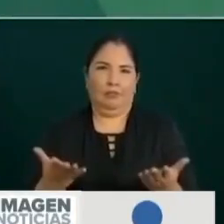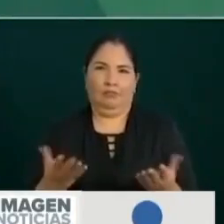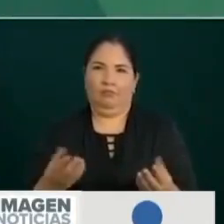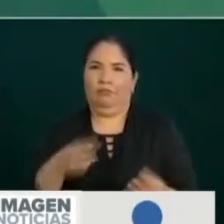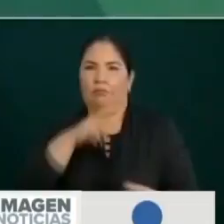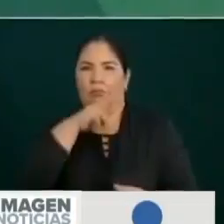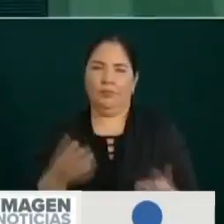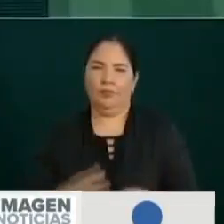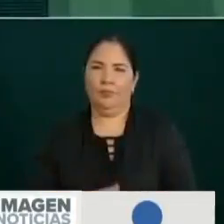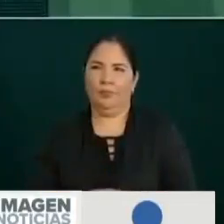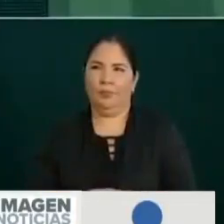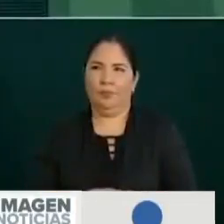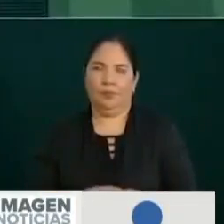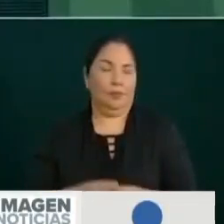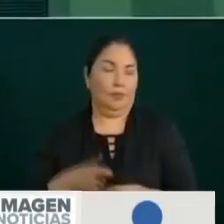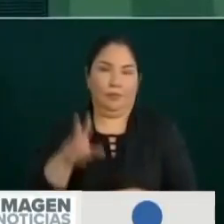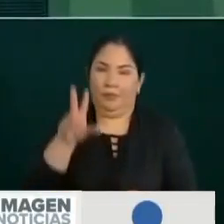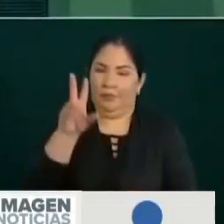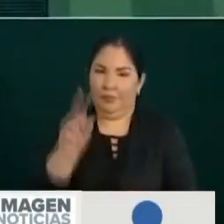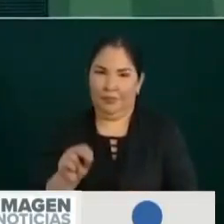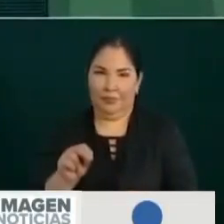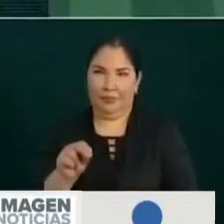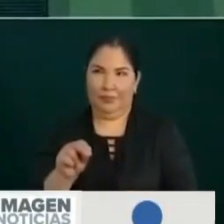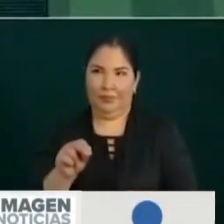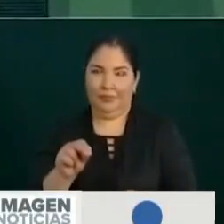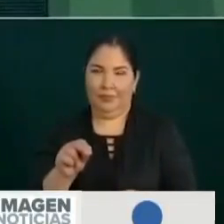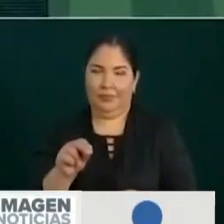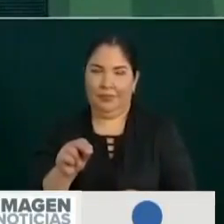habría preocupación, pero no.